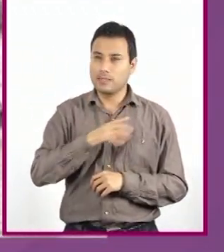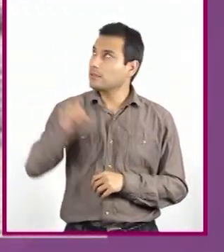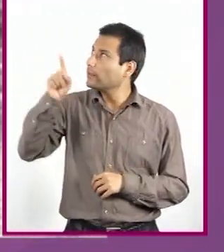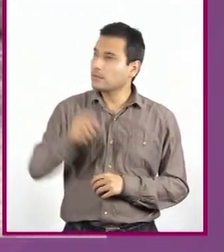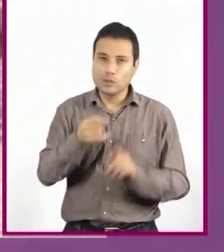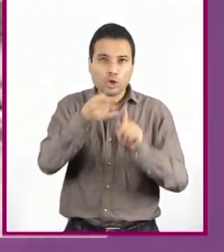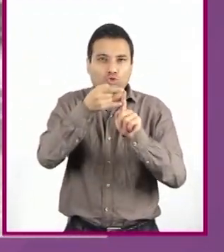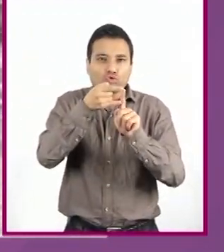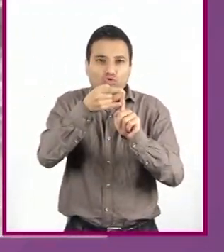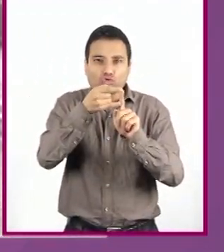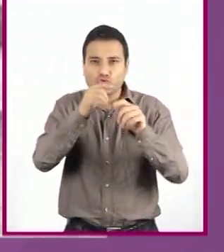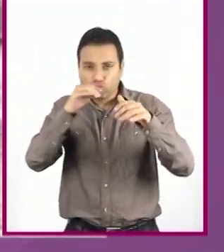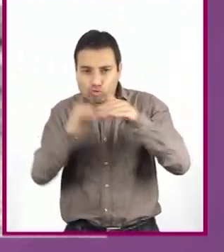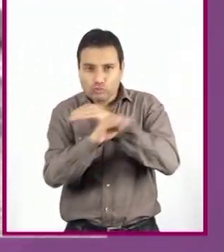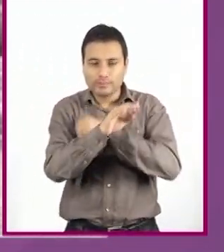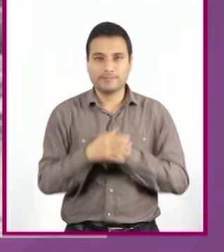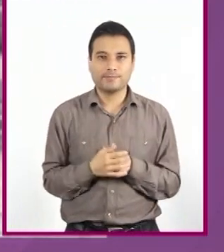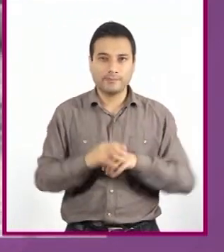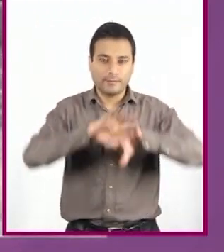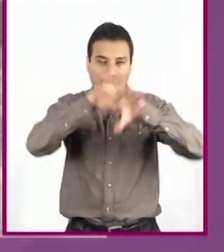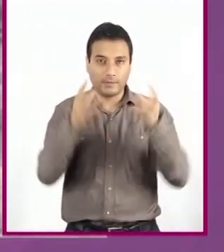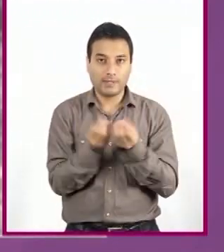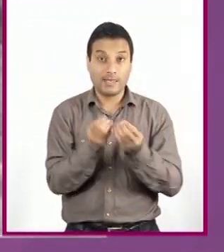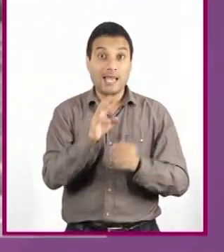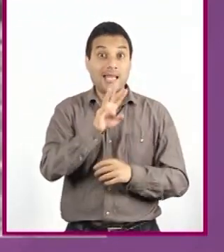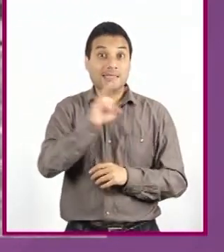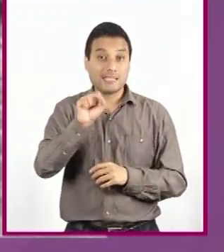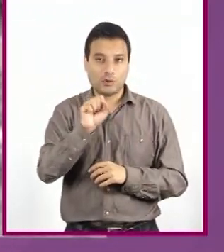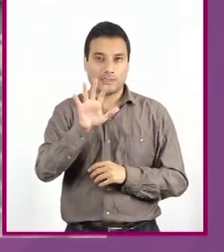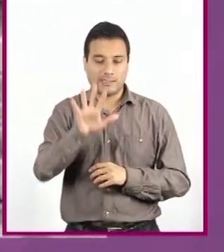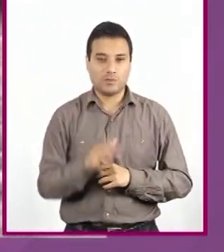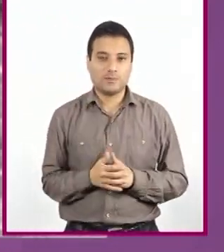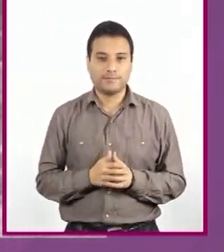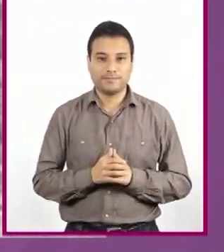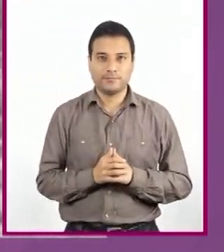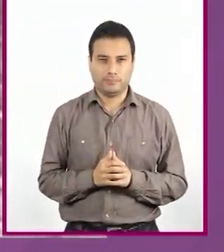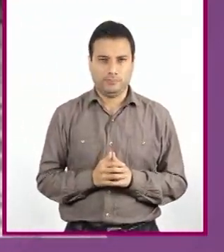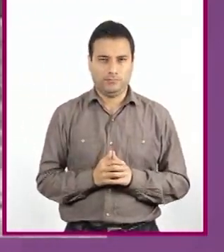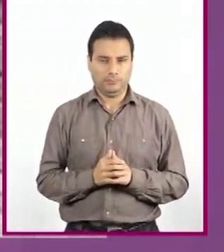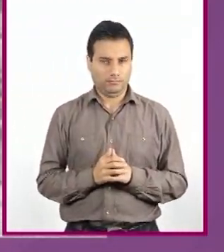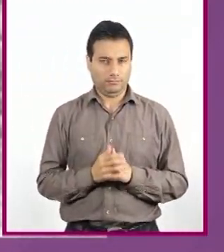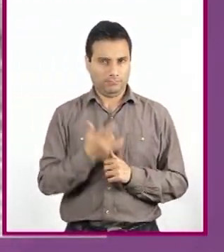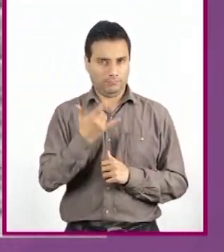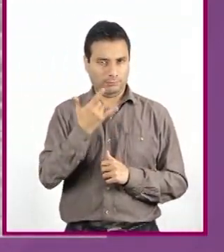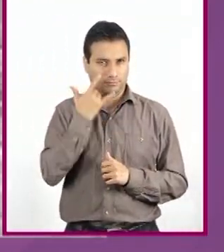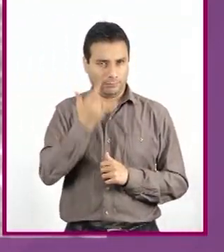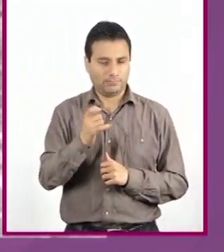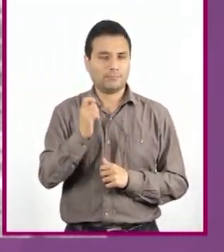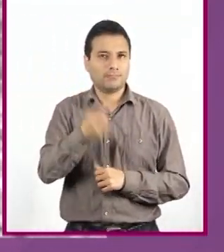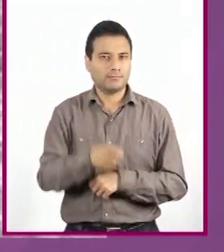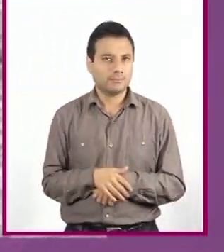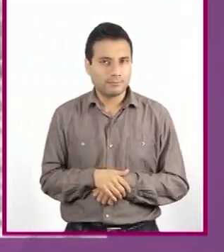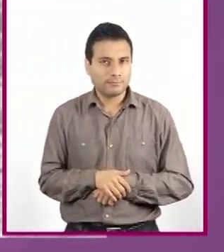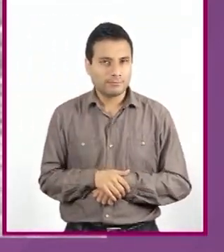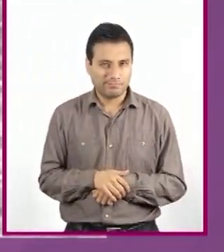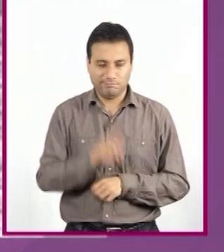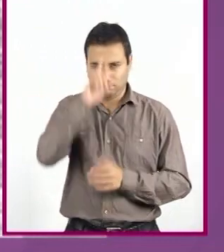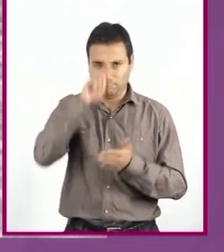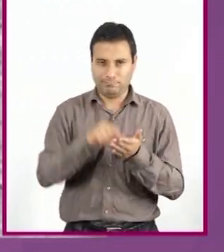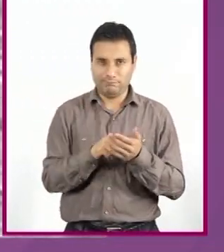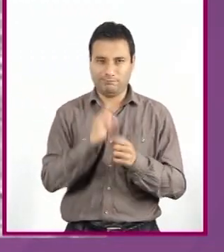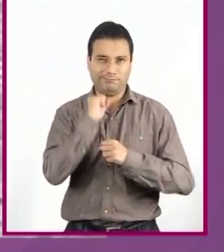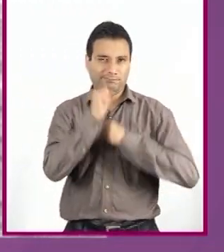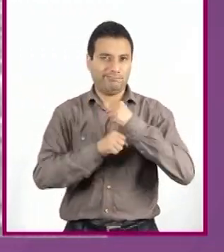o huecos que en total suman 365, lo que parece ser una representación simbólico-religiosa del